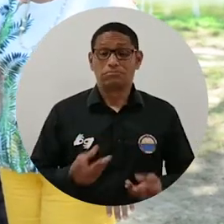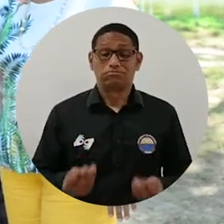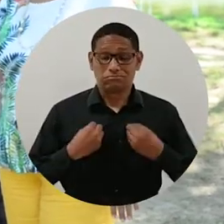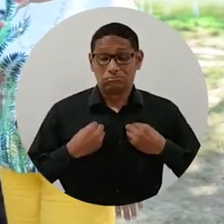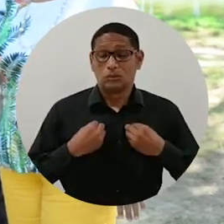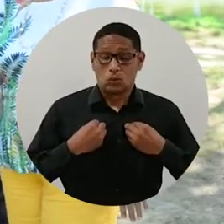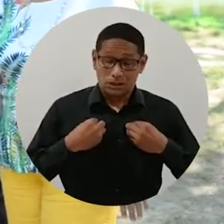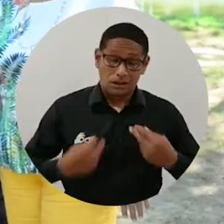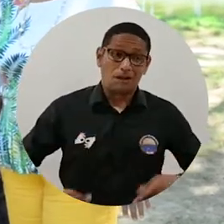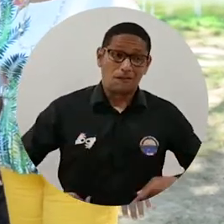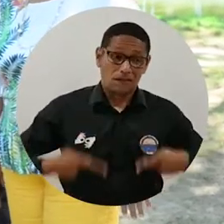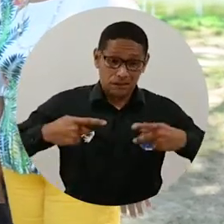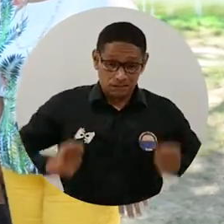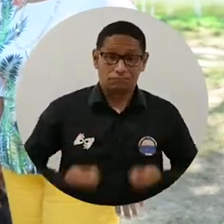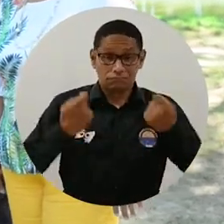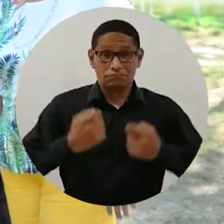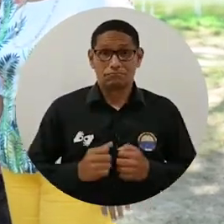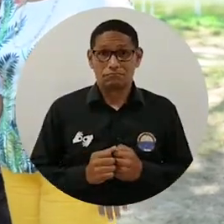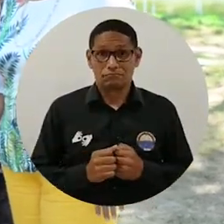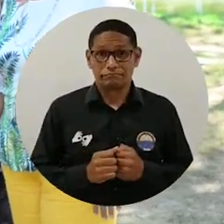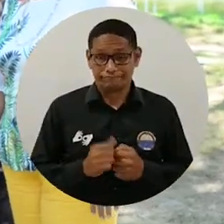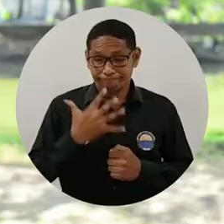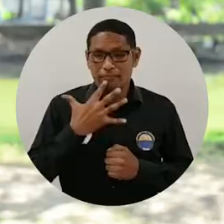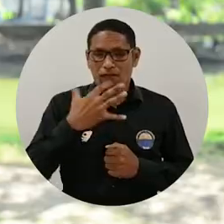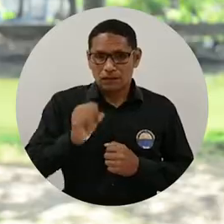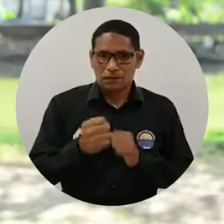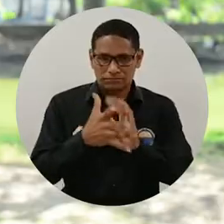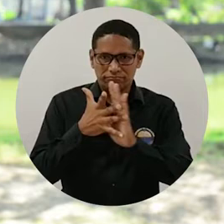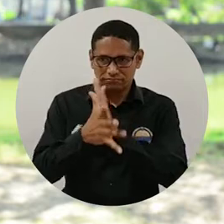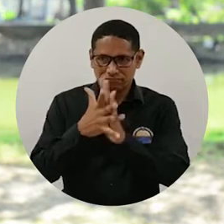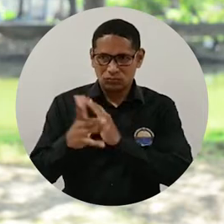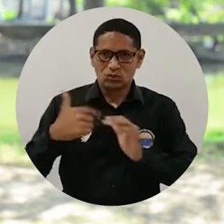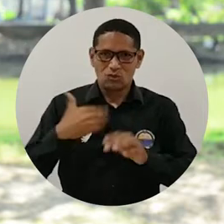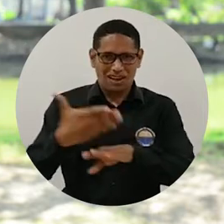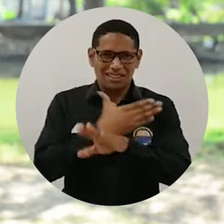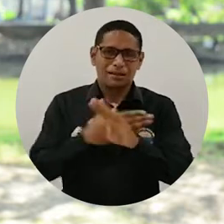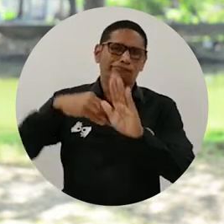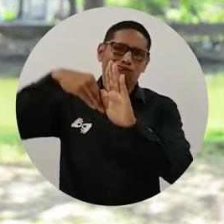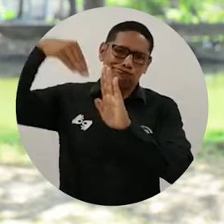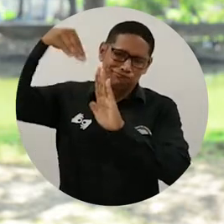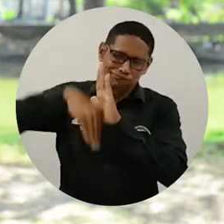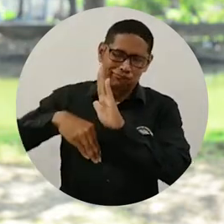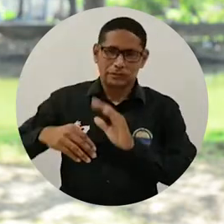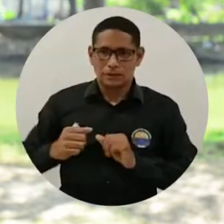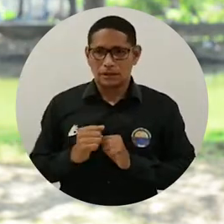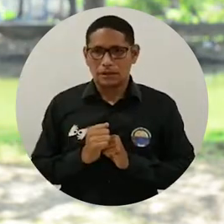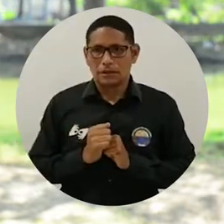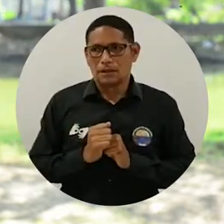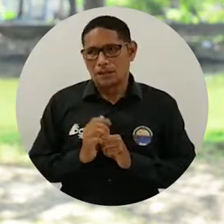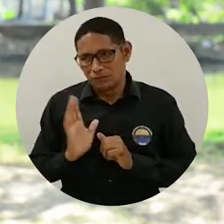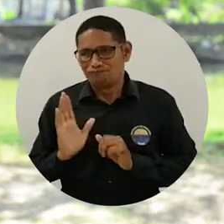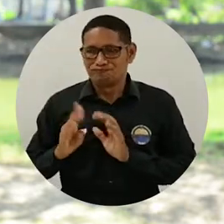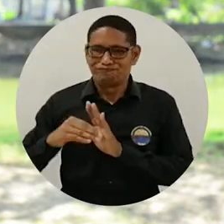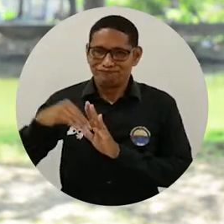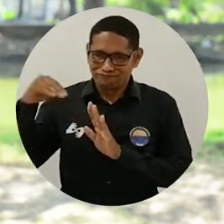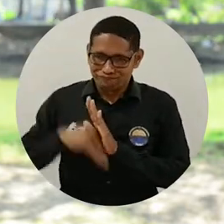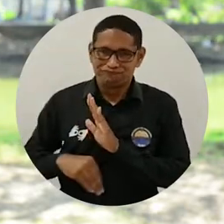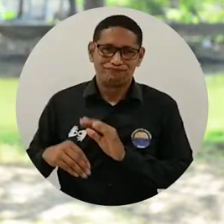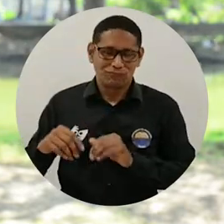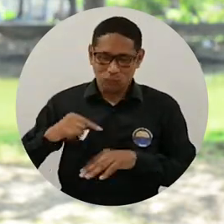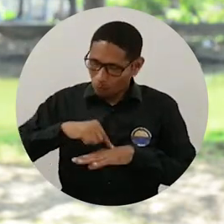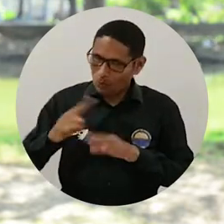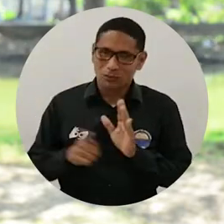A mí me salvó la vida la Universidad Magdalena. Y realmente me jugué al piso. Me jugué al